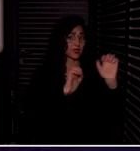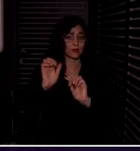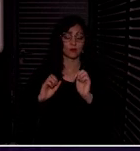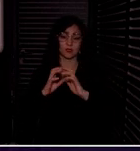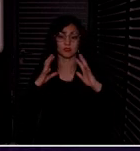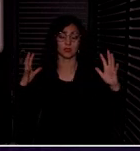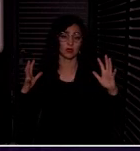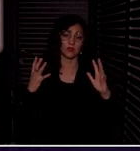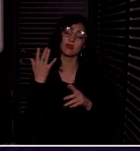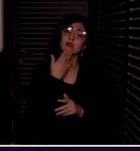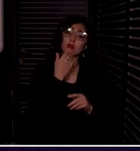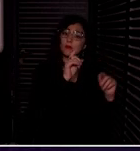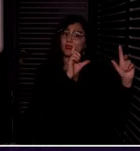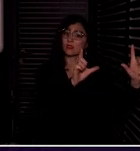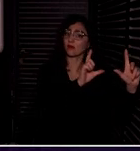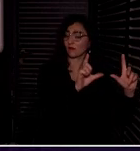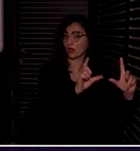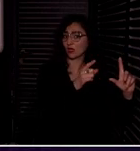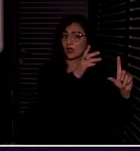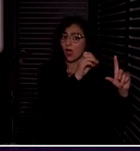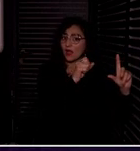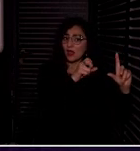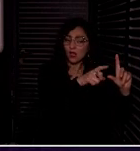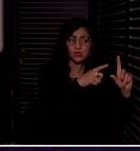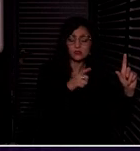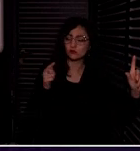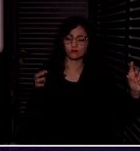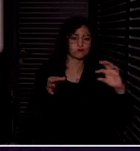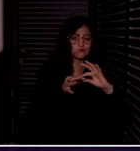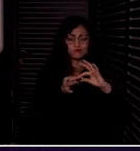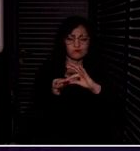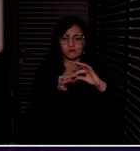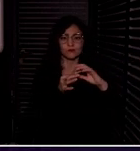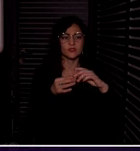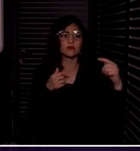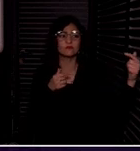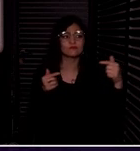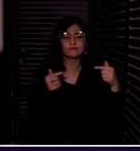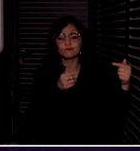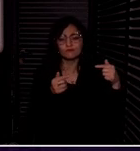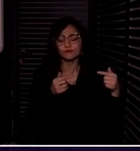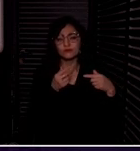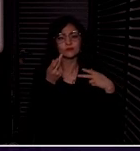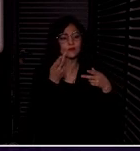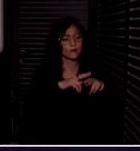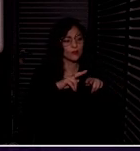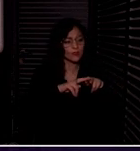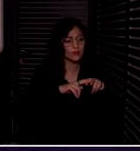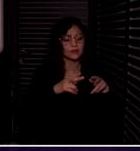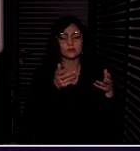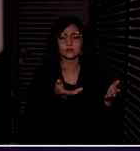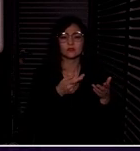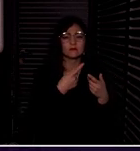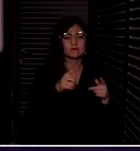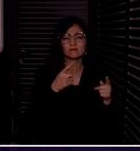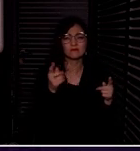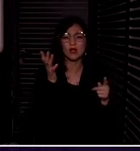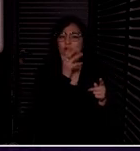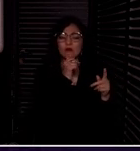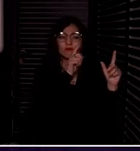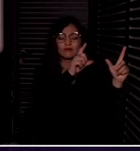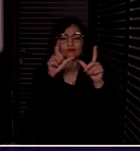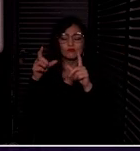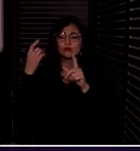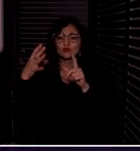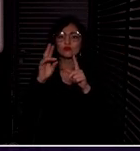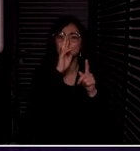los operadores de televisión y productores locales que se convierten en una suerte de maquila de la producción audiovisual de grandes plataformas. Y esto,